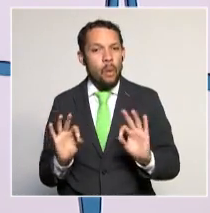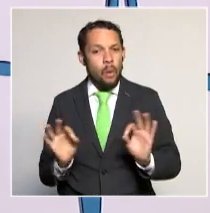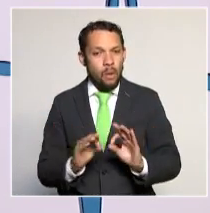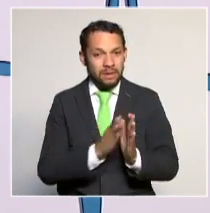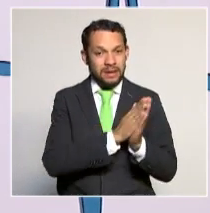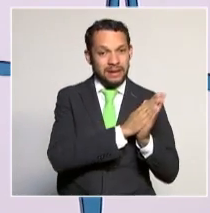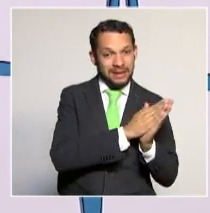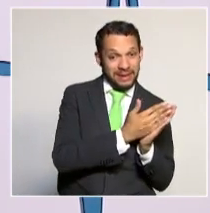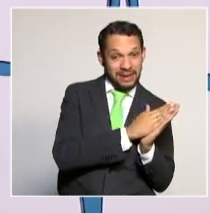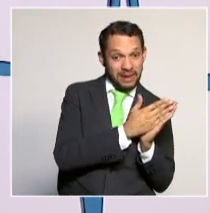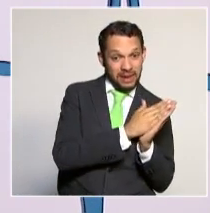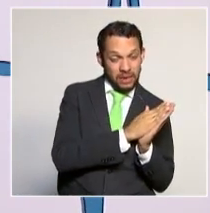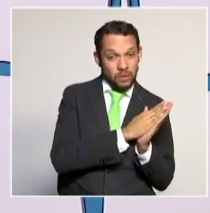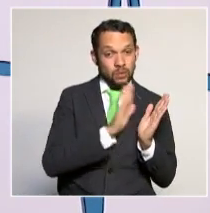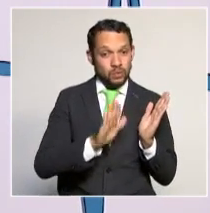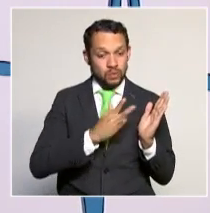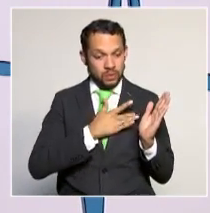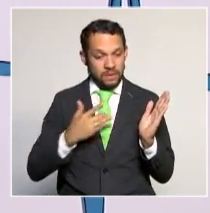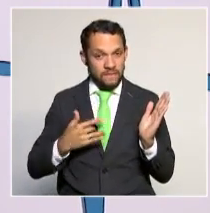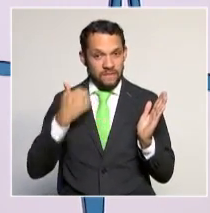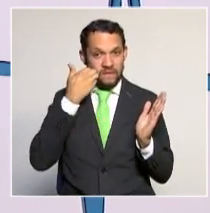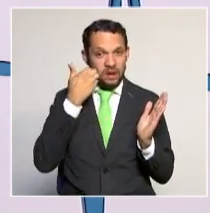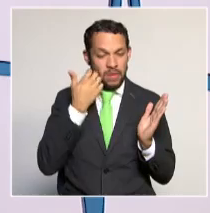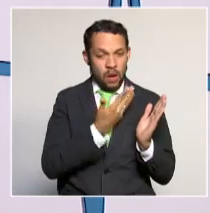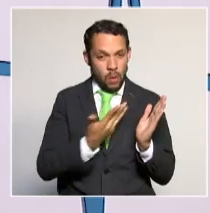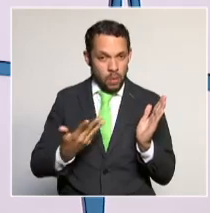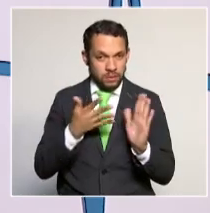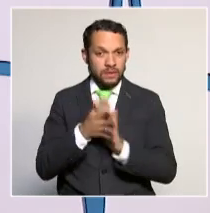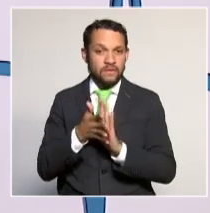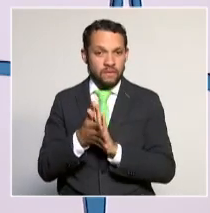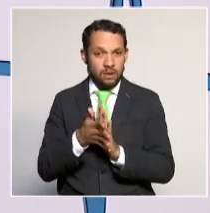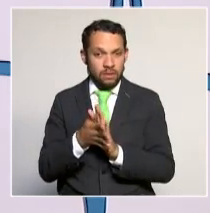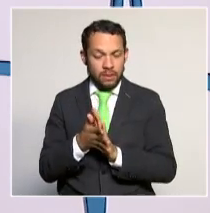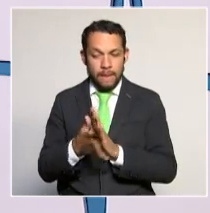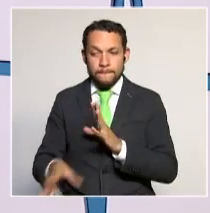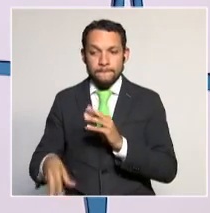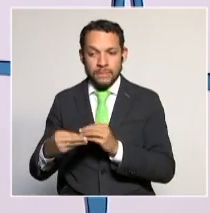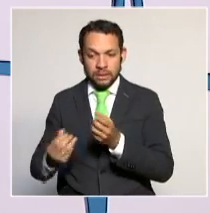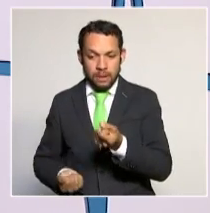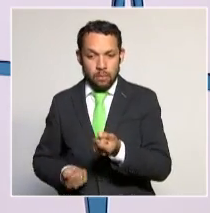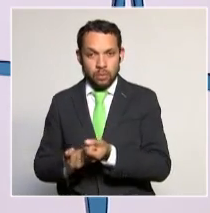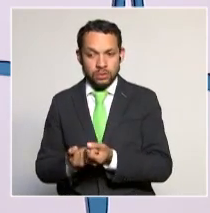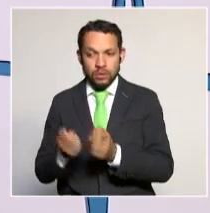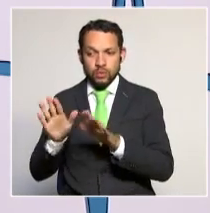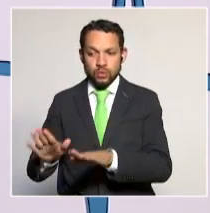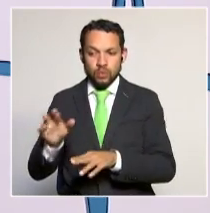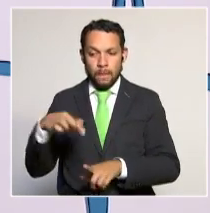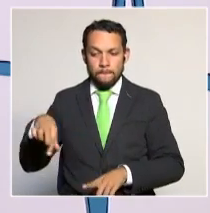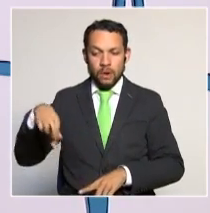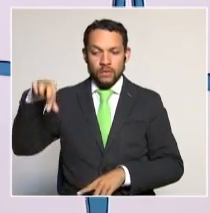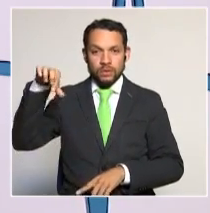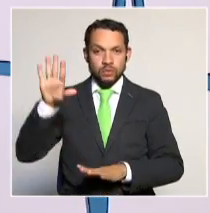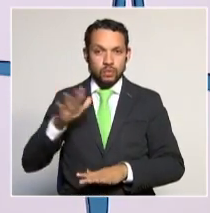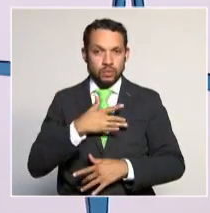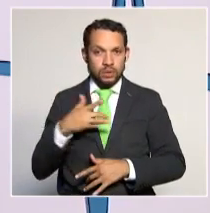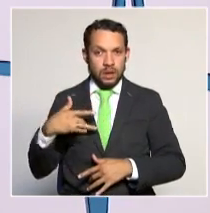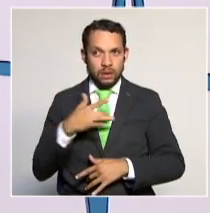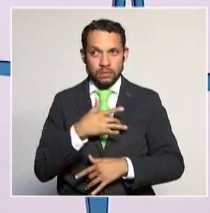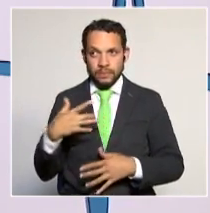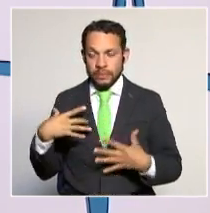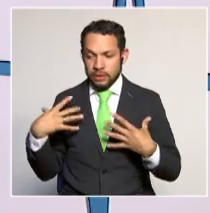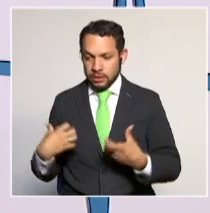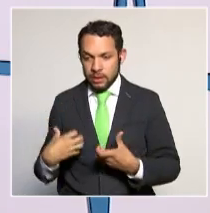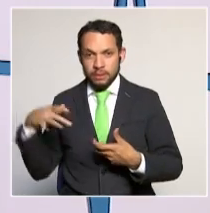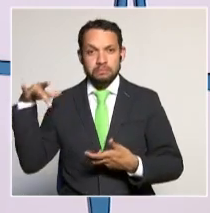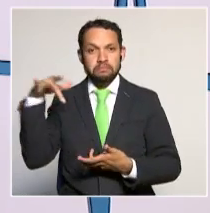100 enfermedades más frecuentes, y apoyado de tantos profesionales de la salud que vienen a este set y